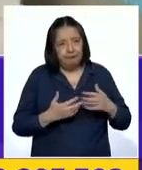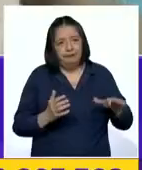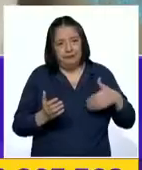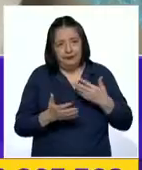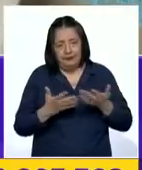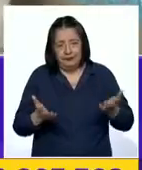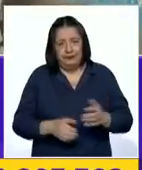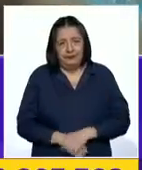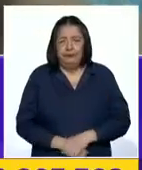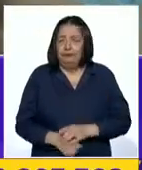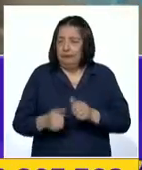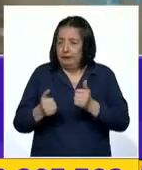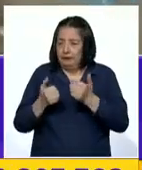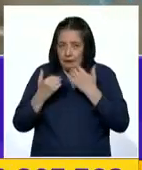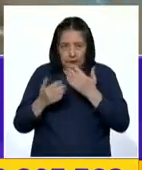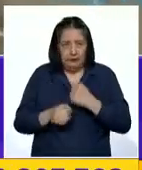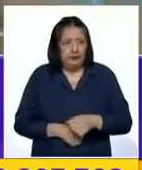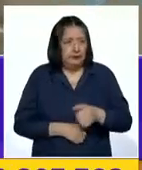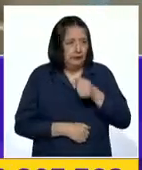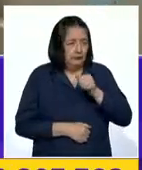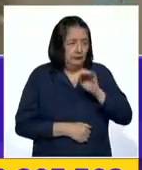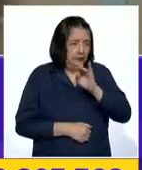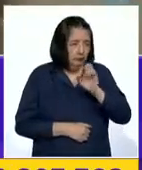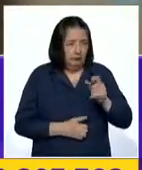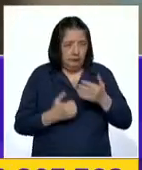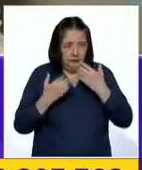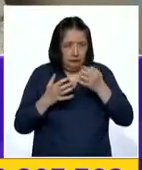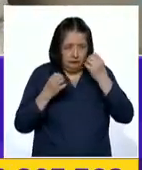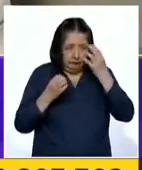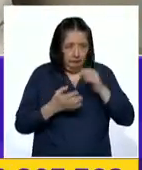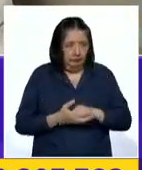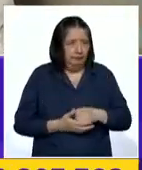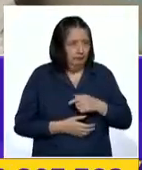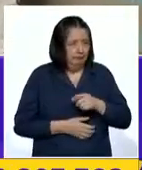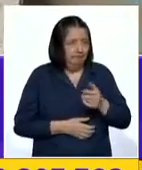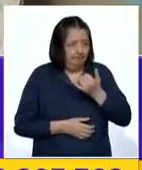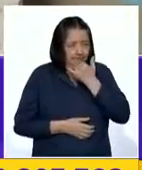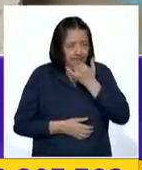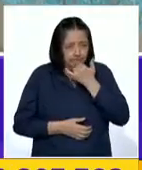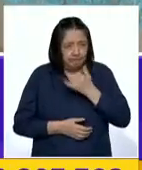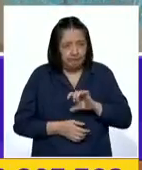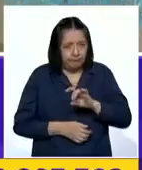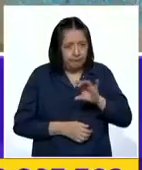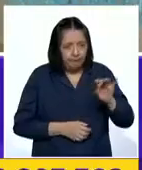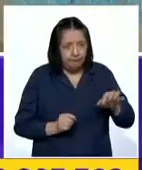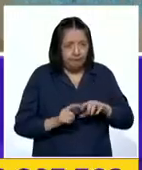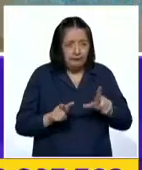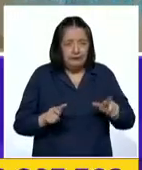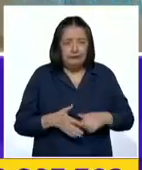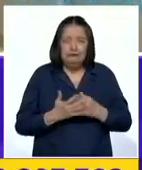zona. Muchas gracias, Bruno. Te agradezco la información. Estamos muy al pendiente de lo que pasa en diferentes zonas.